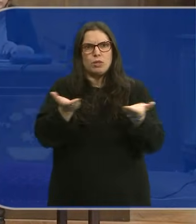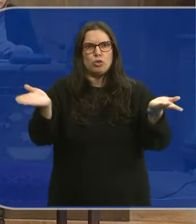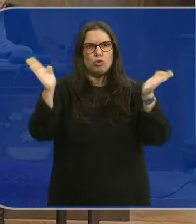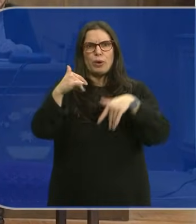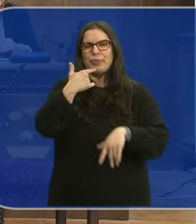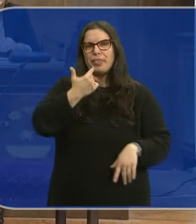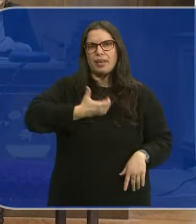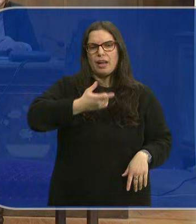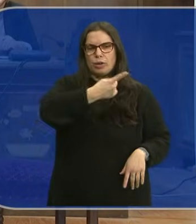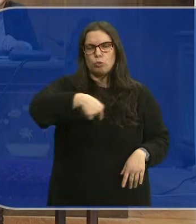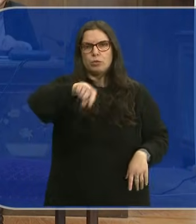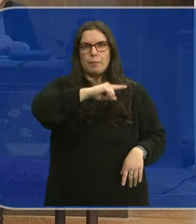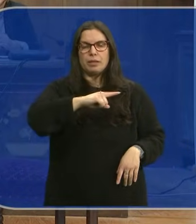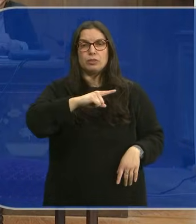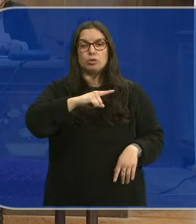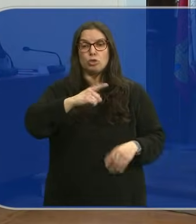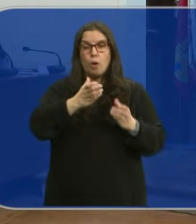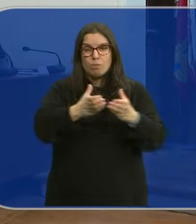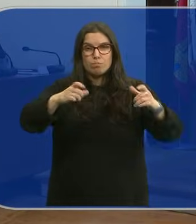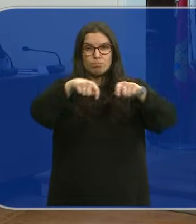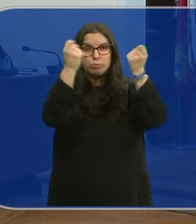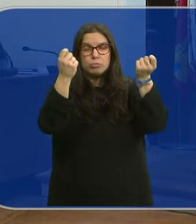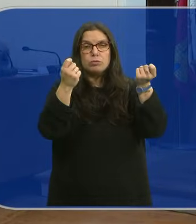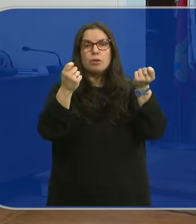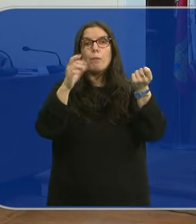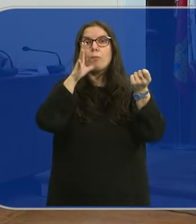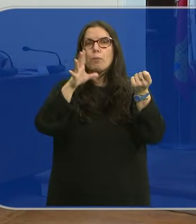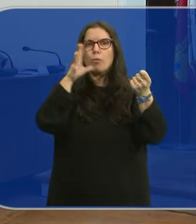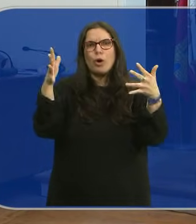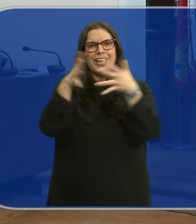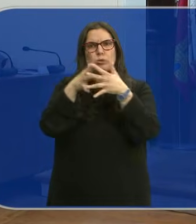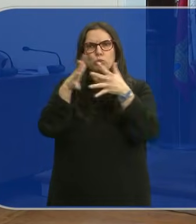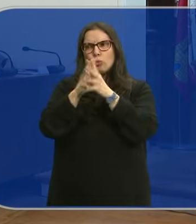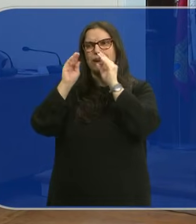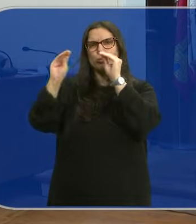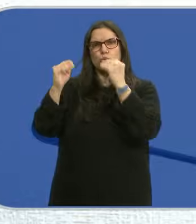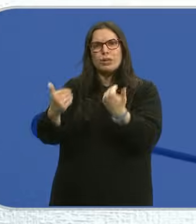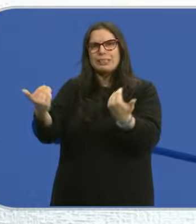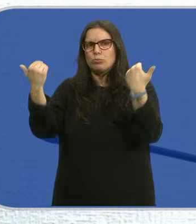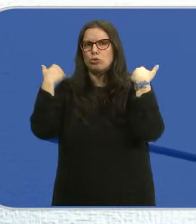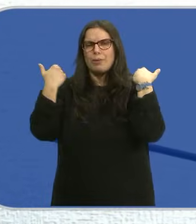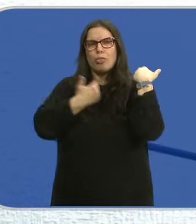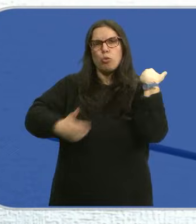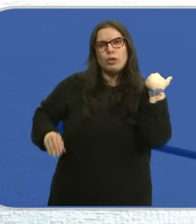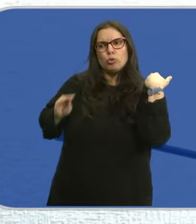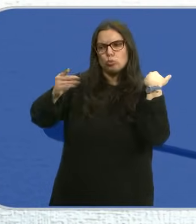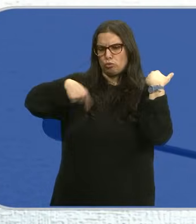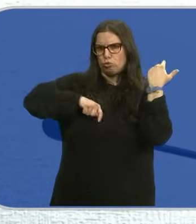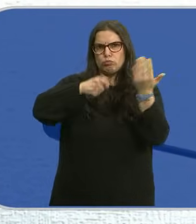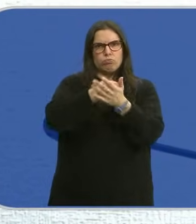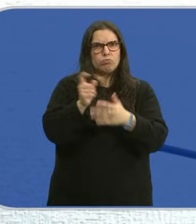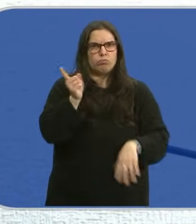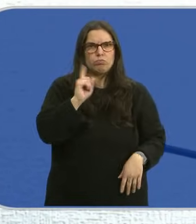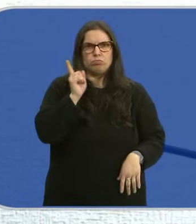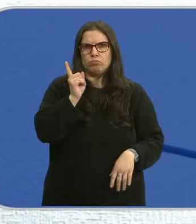Ayuntamiento aseguran que el origen del socavón se encuentra en una infraestructura estatal y por eso no deben pagarlo